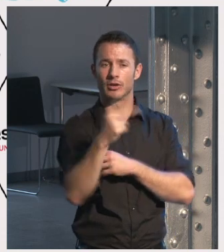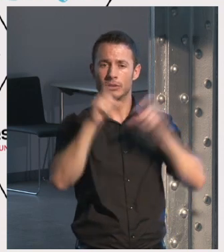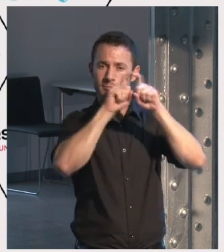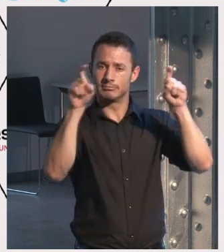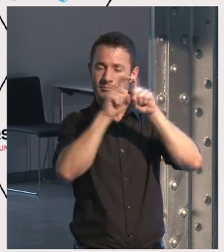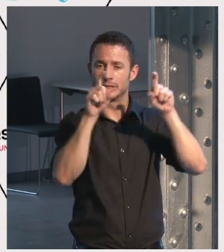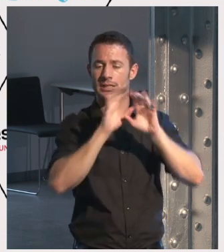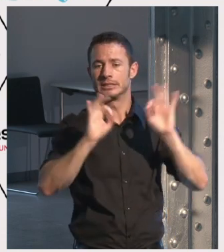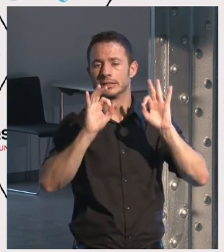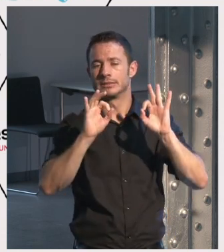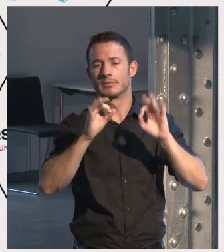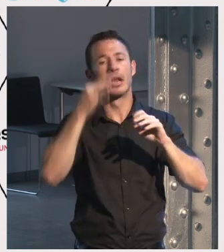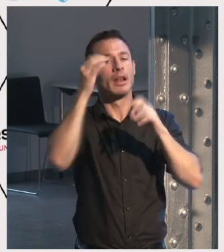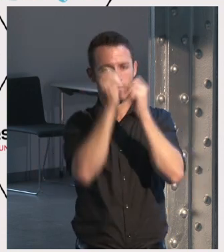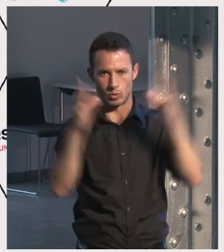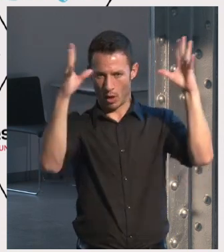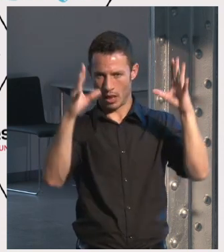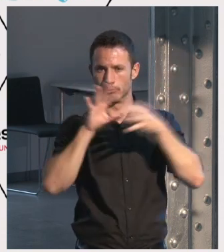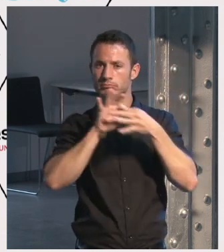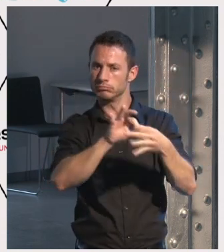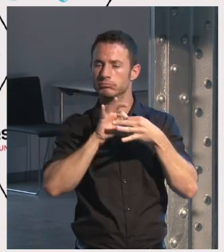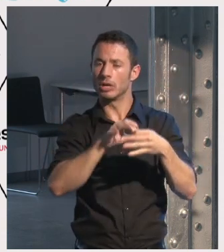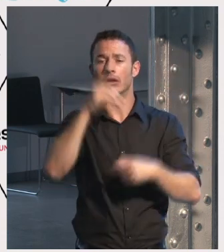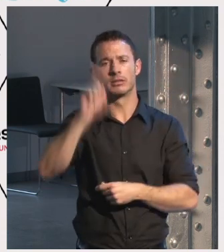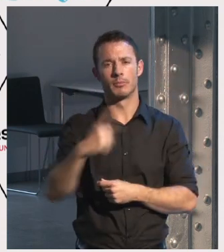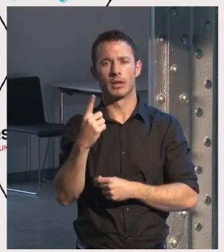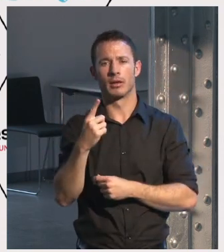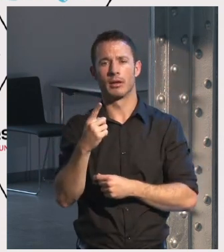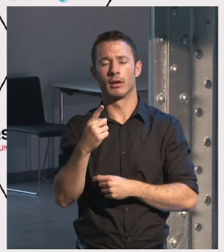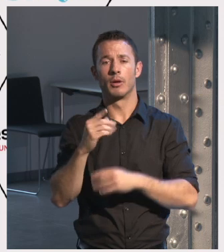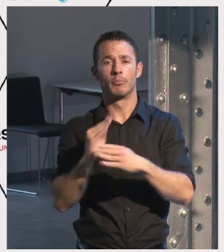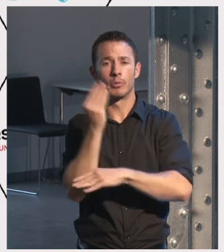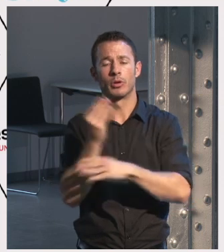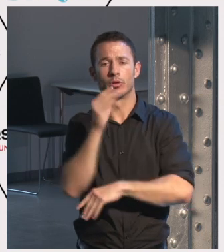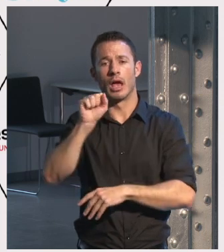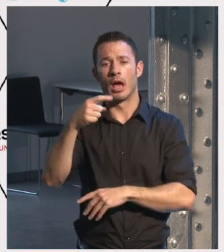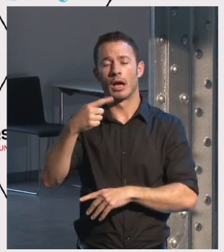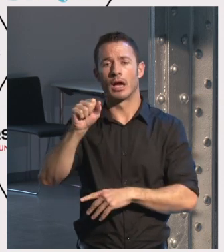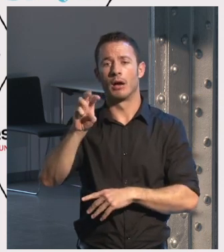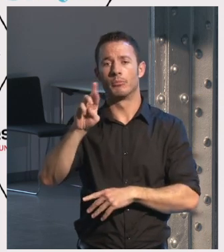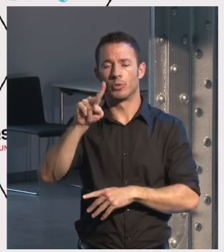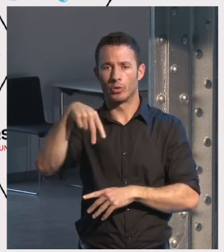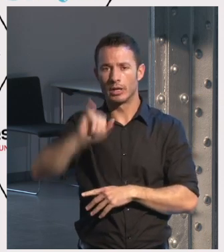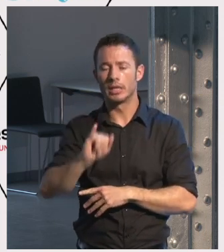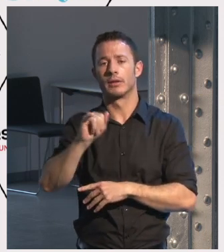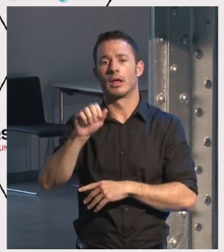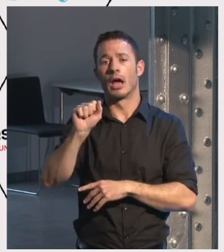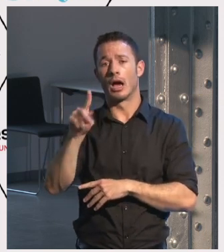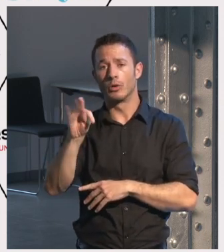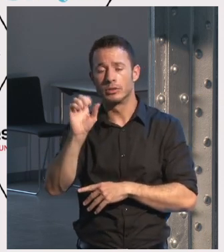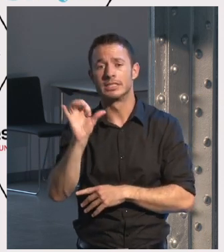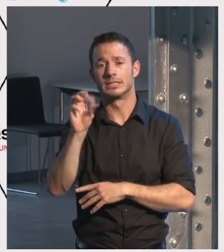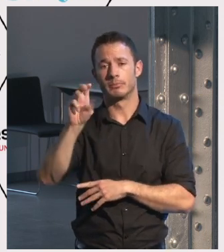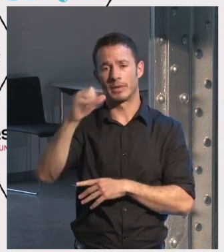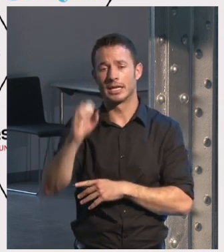de generación de productos de realidad virtual, pero también vamos a tener a productoras como Agapurni, Virtual Wave, R-Space o